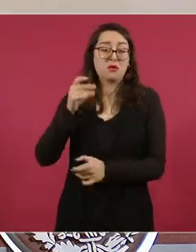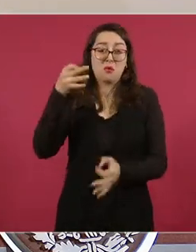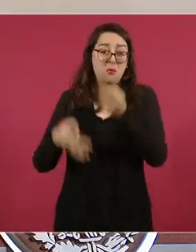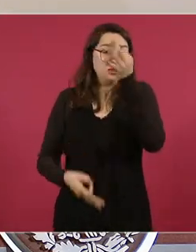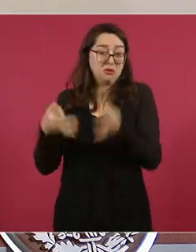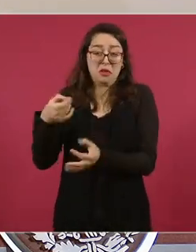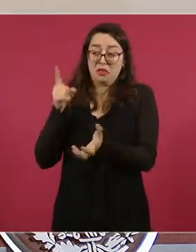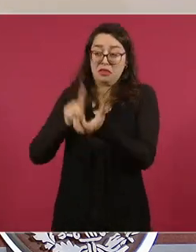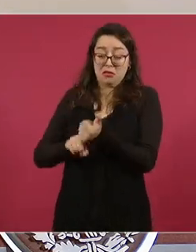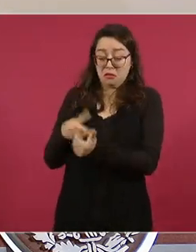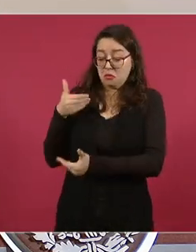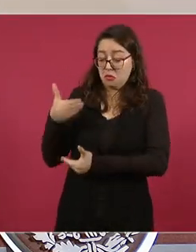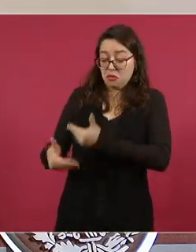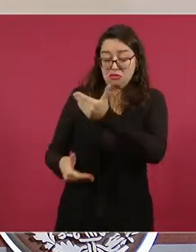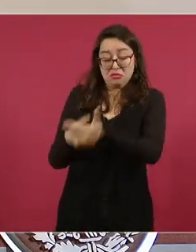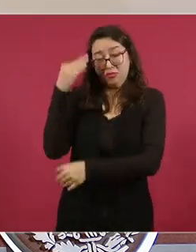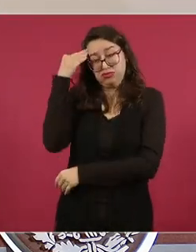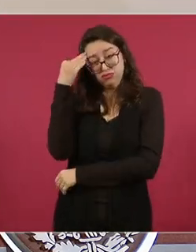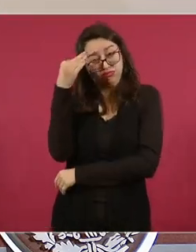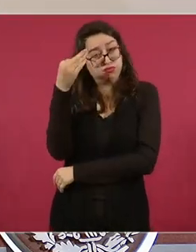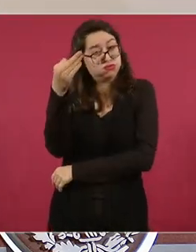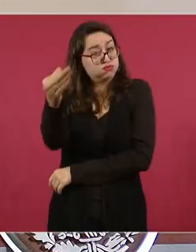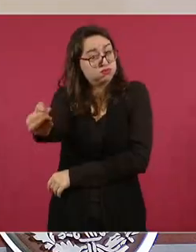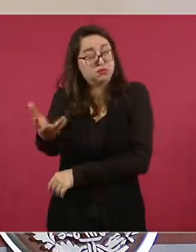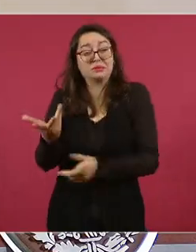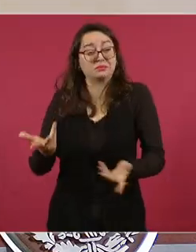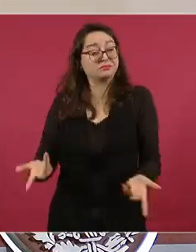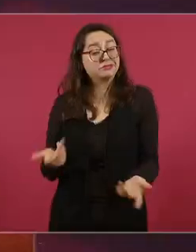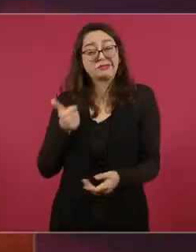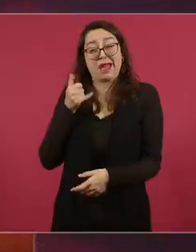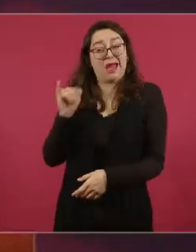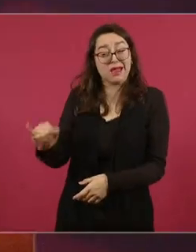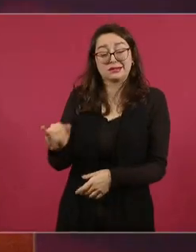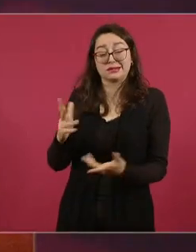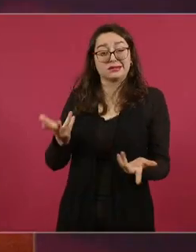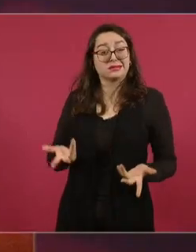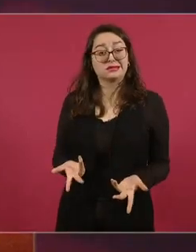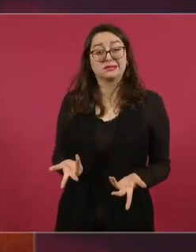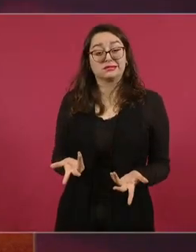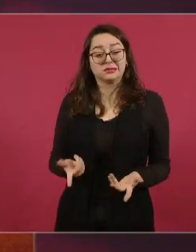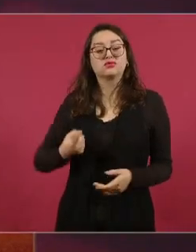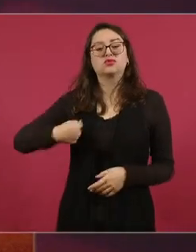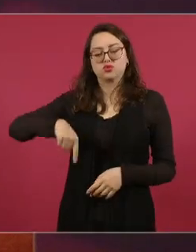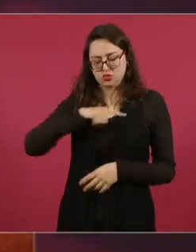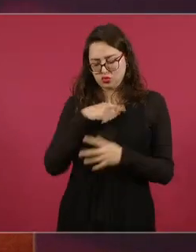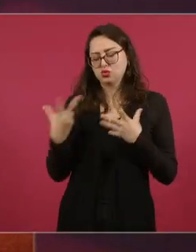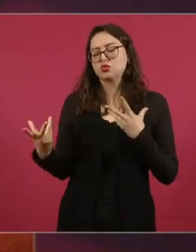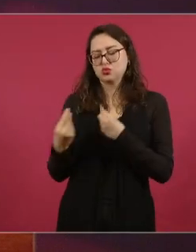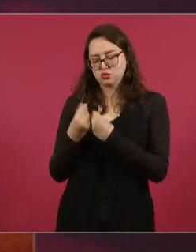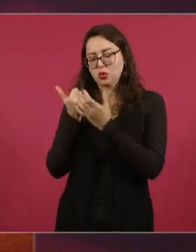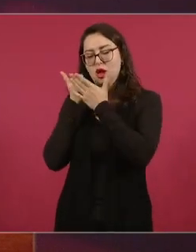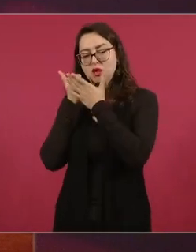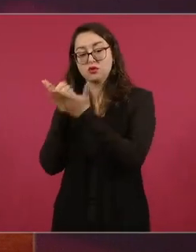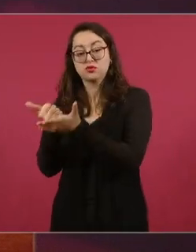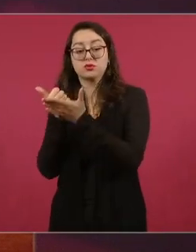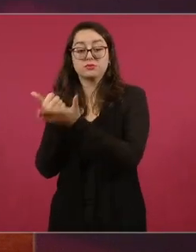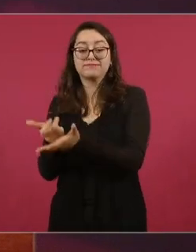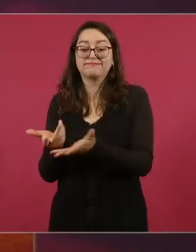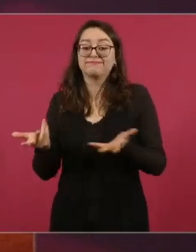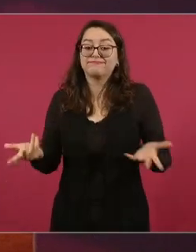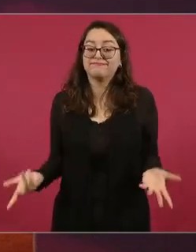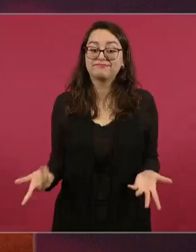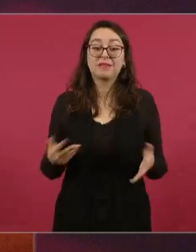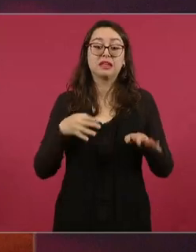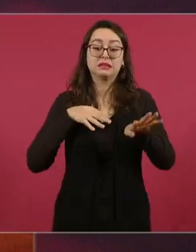coadyuvando con la fiscalía y con el tribunal del estado de Chiapas. En fin, es un